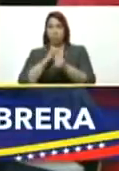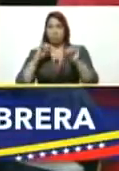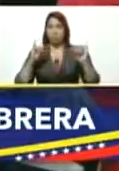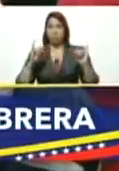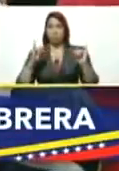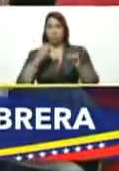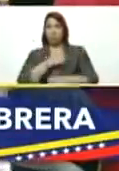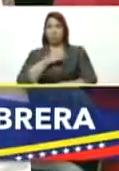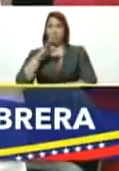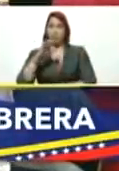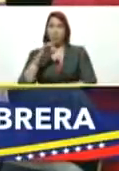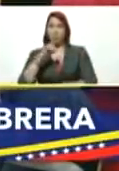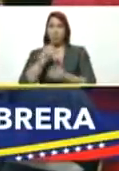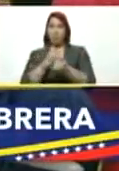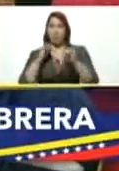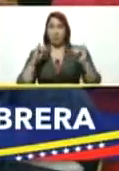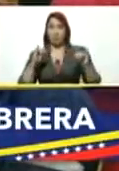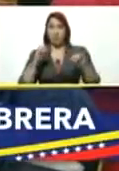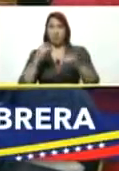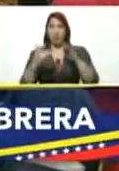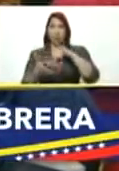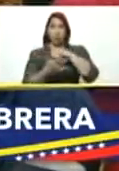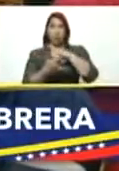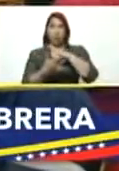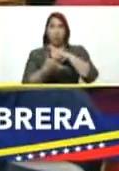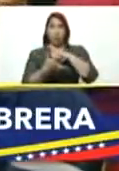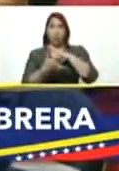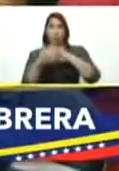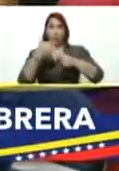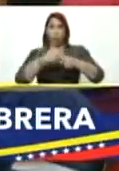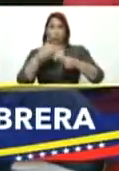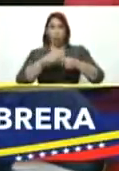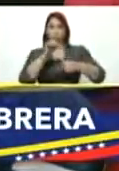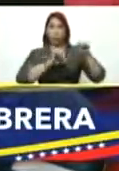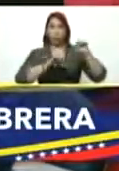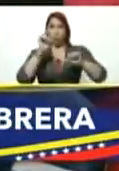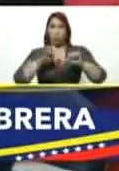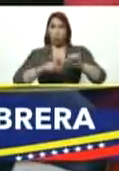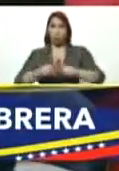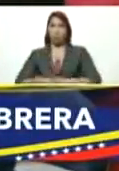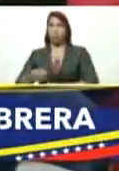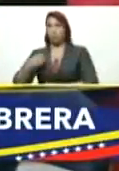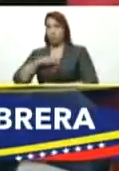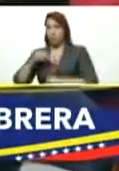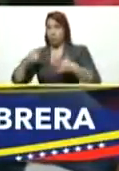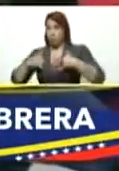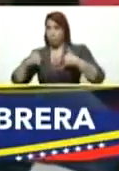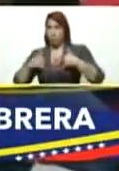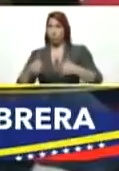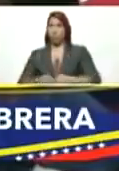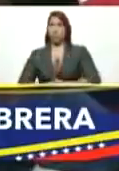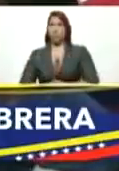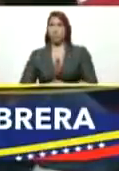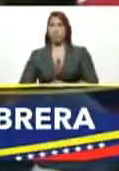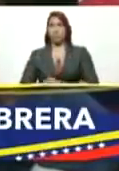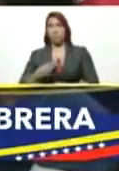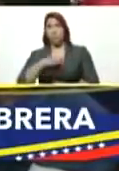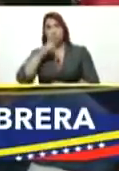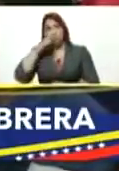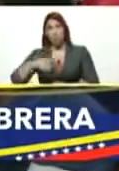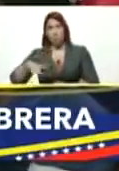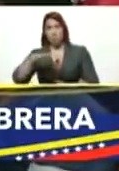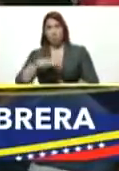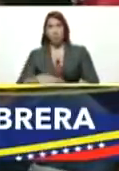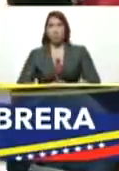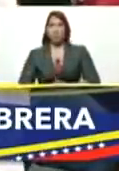tecnológica tanto para nuestra industria petroquímica como para nosotros para nuestro pueblo